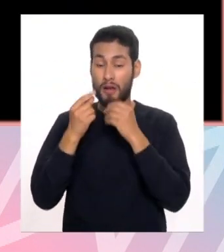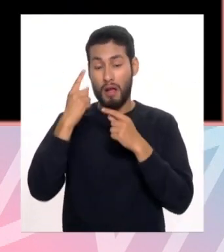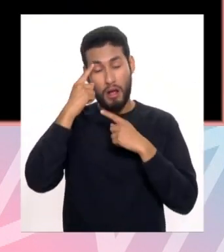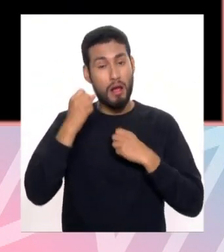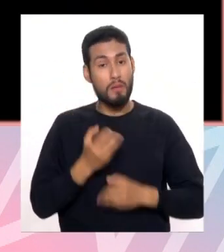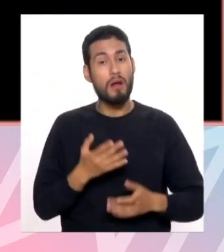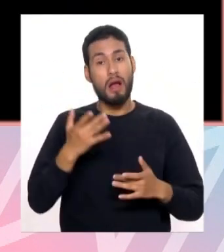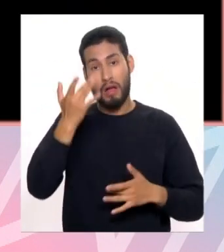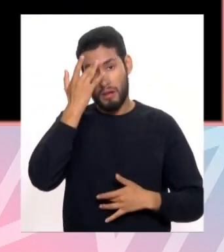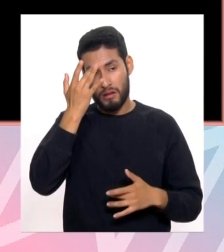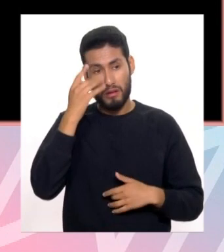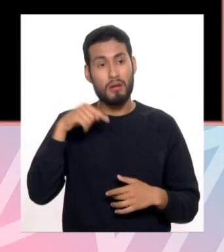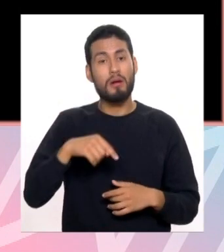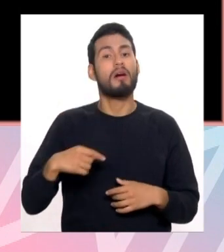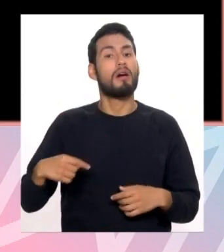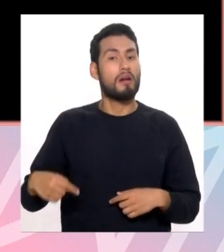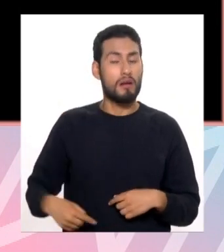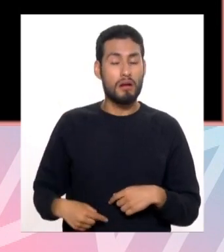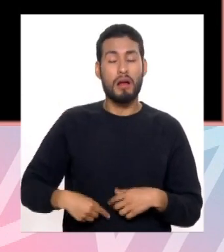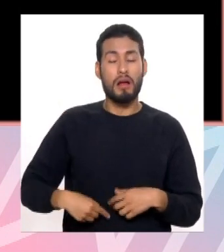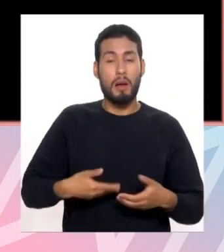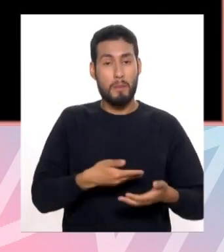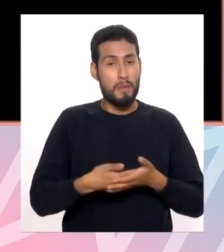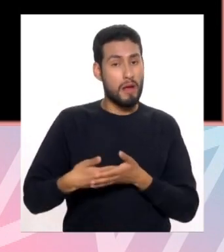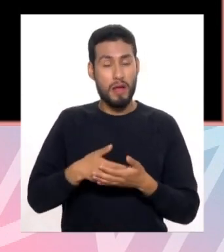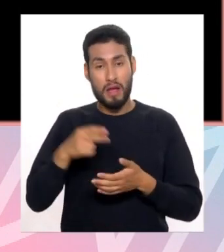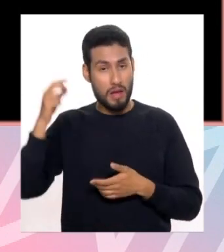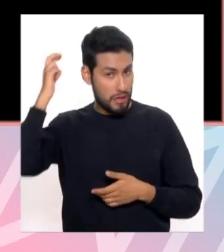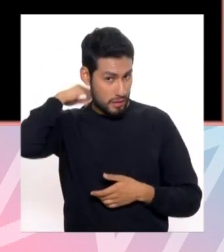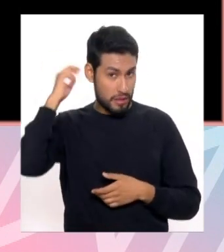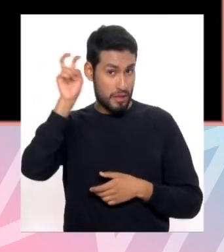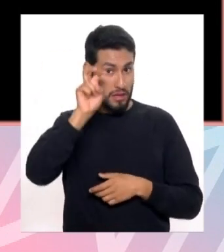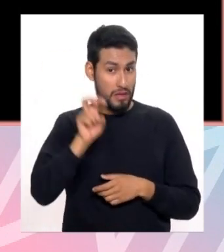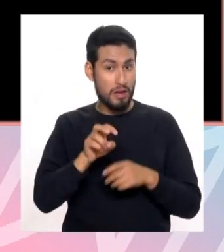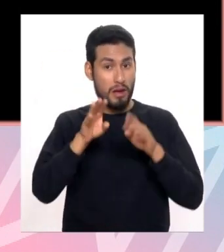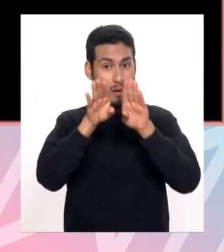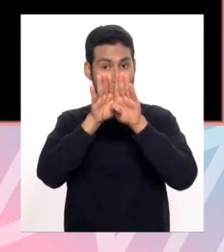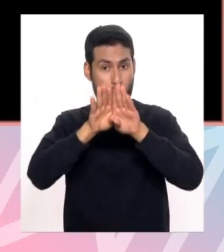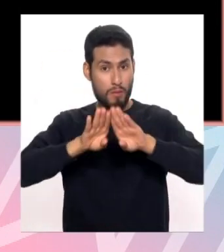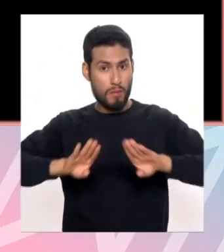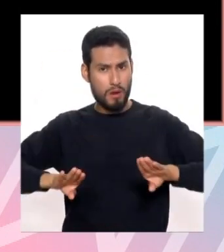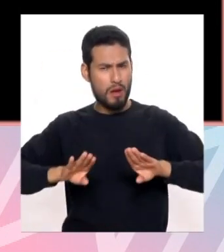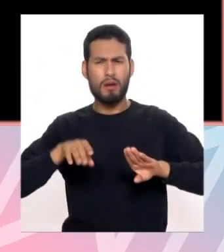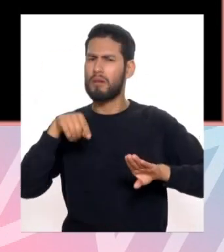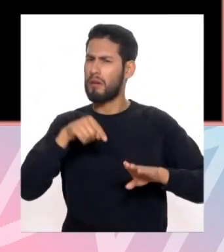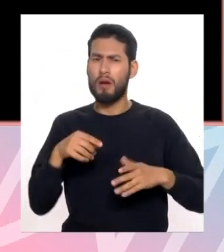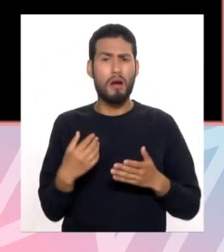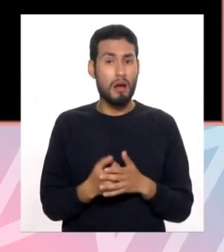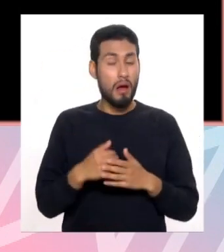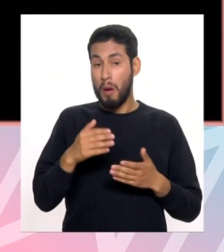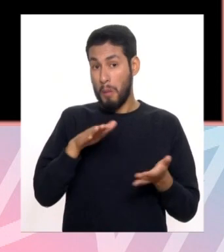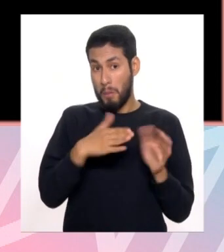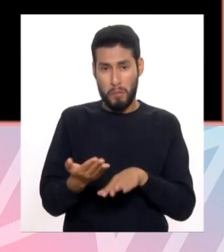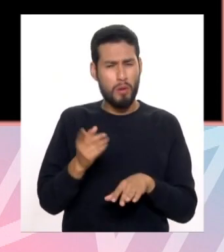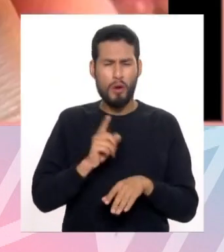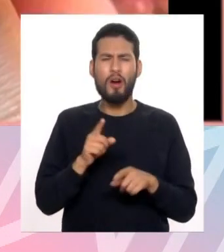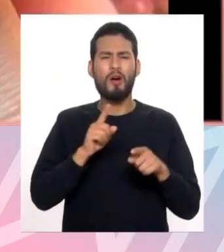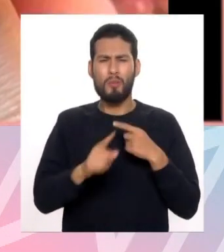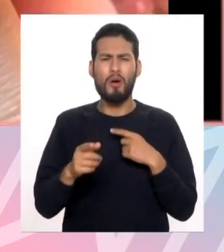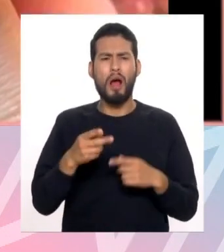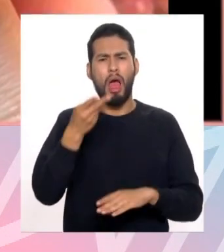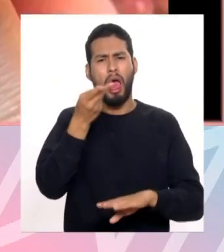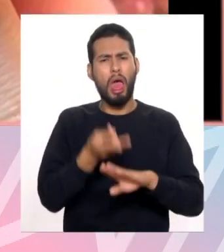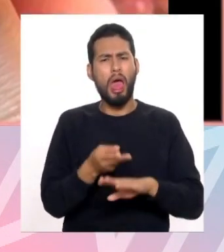por ejemplo la espina bífida, que es una enfermedad que, si bien es cierto, no es letal, pero sí es discapacitante y que se puede